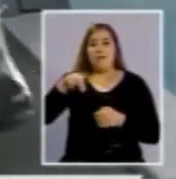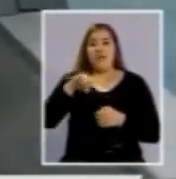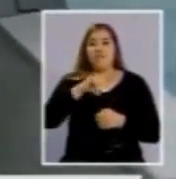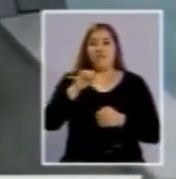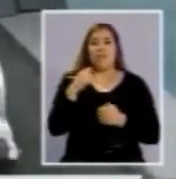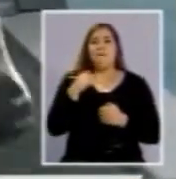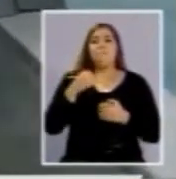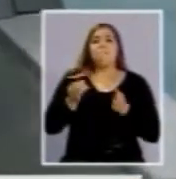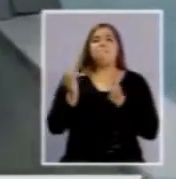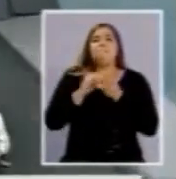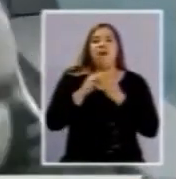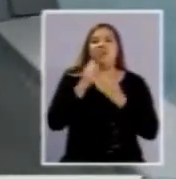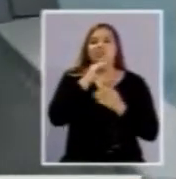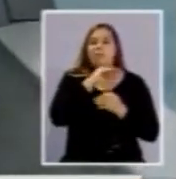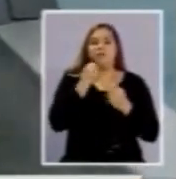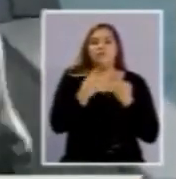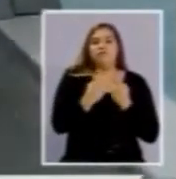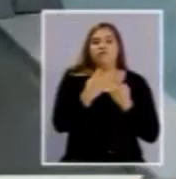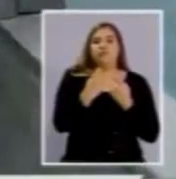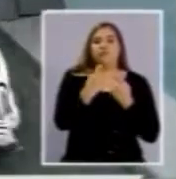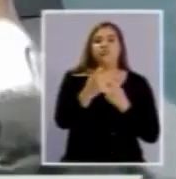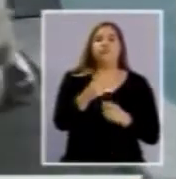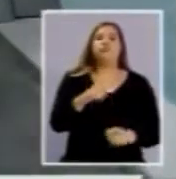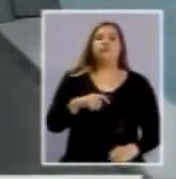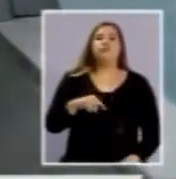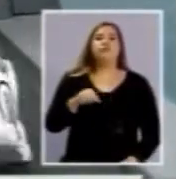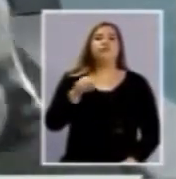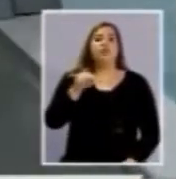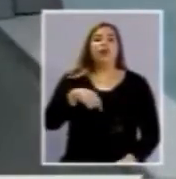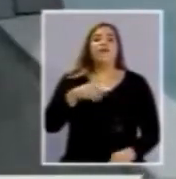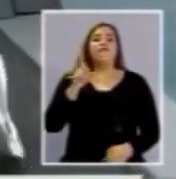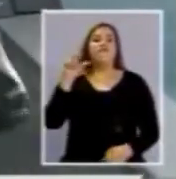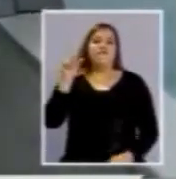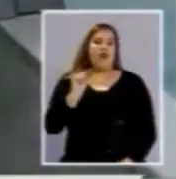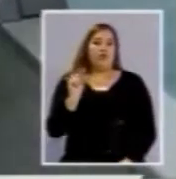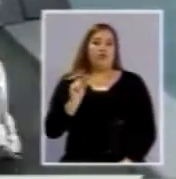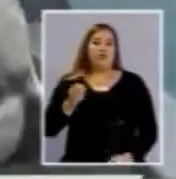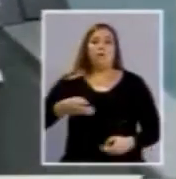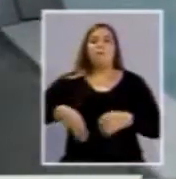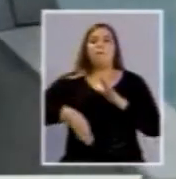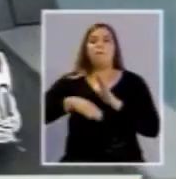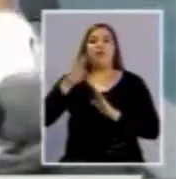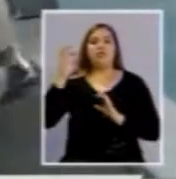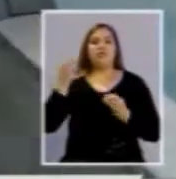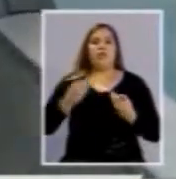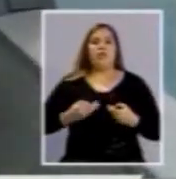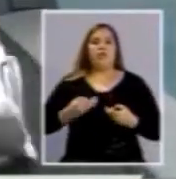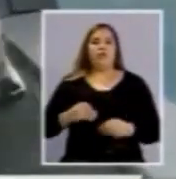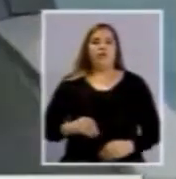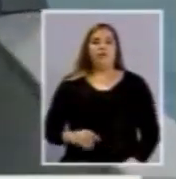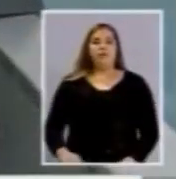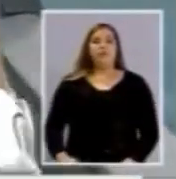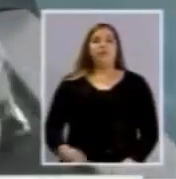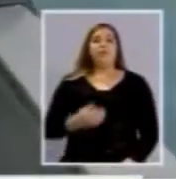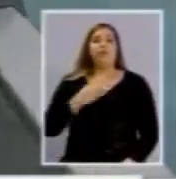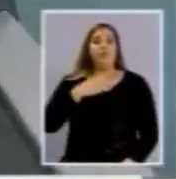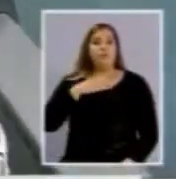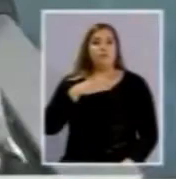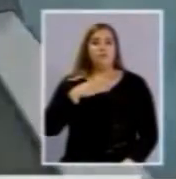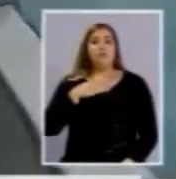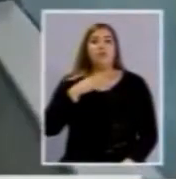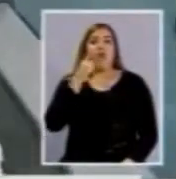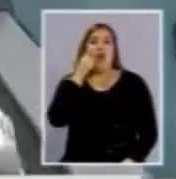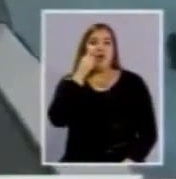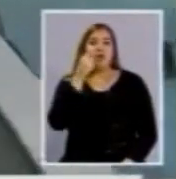tipo de actividades. Pero sin duda es una alternativa de bajo costo y de bastante seguridad. Sí, de hecho lo miramos bien en menos, ¿eh? Pero a mí por lo menos me ha tocado